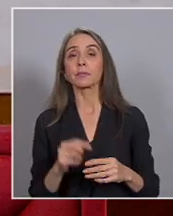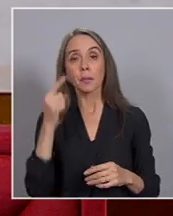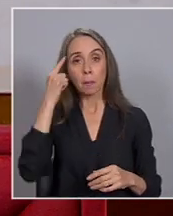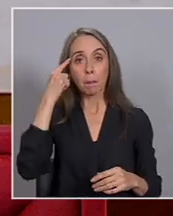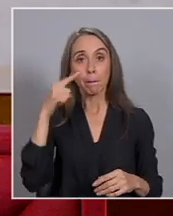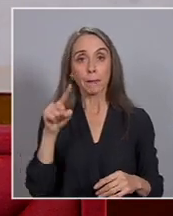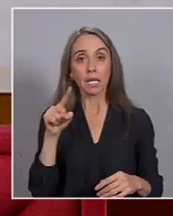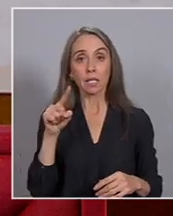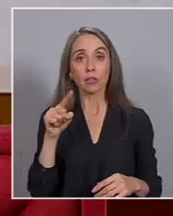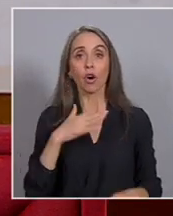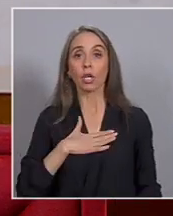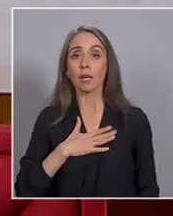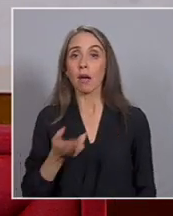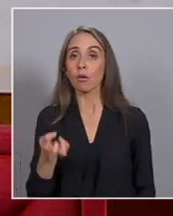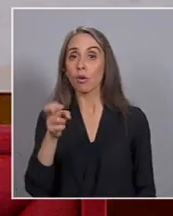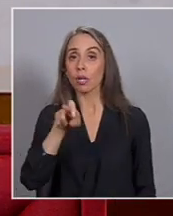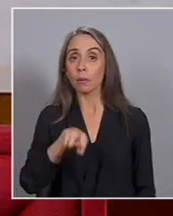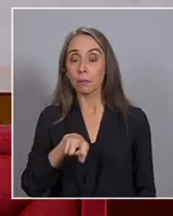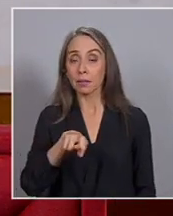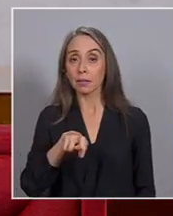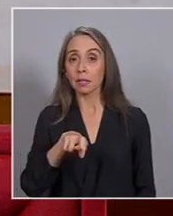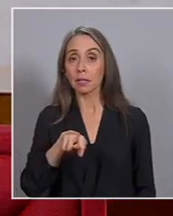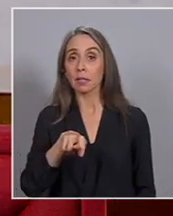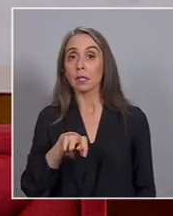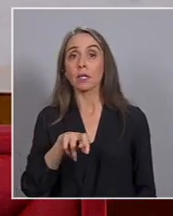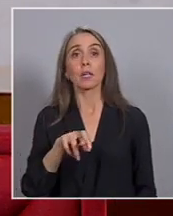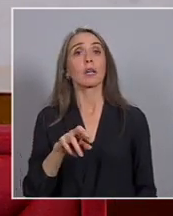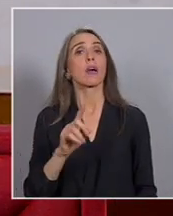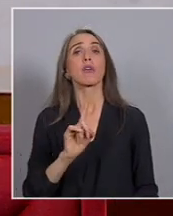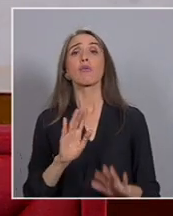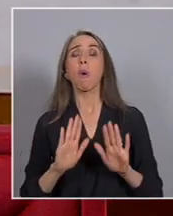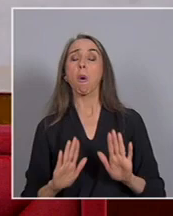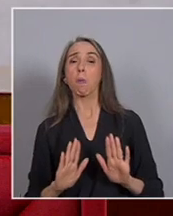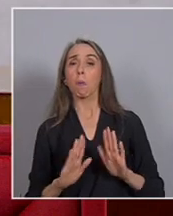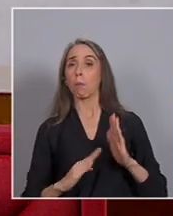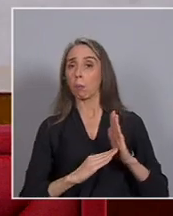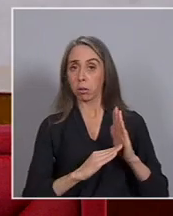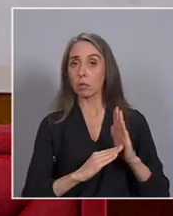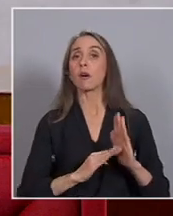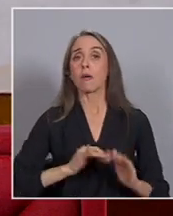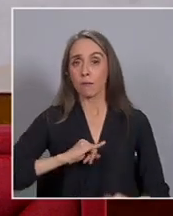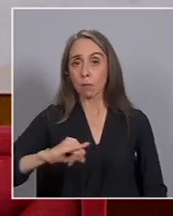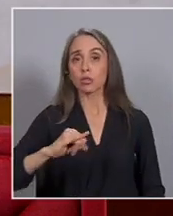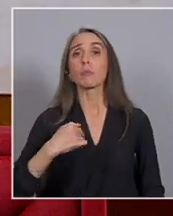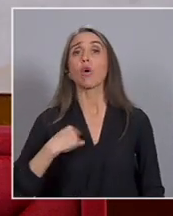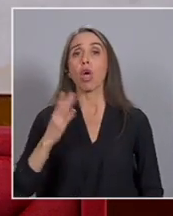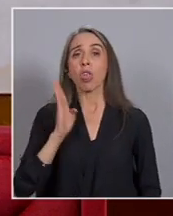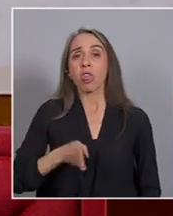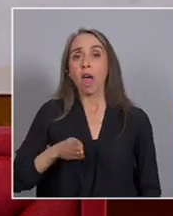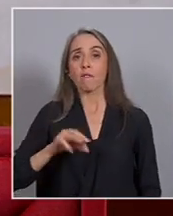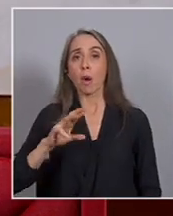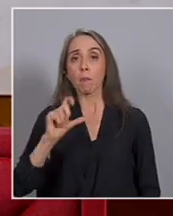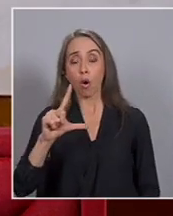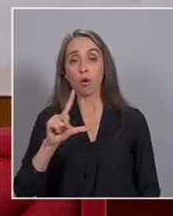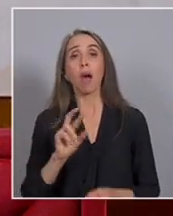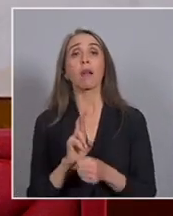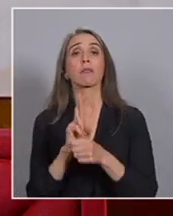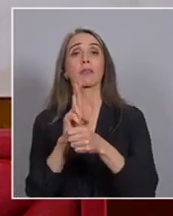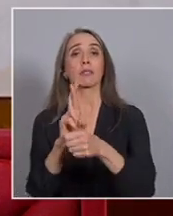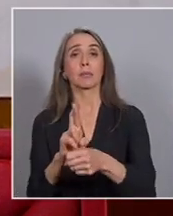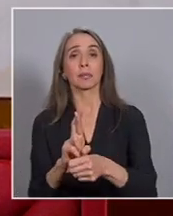Pero quiero reiterar que no vamos a claudicar en el deber moral que